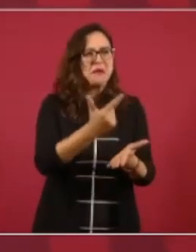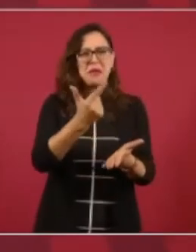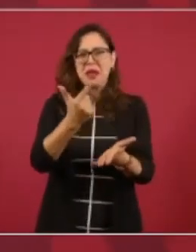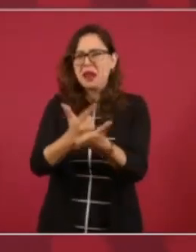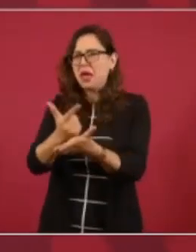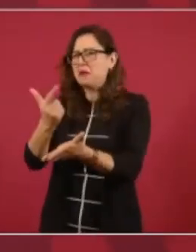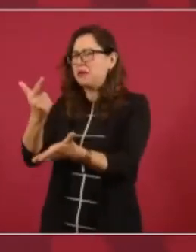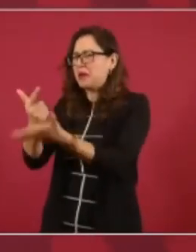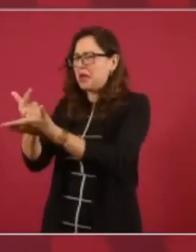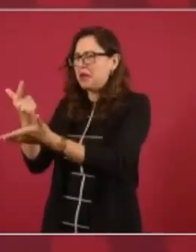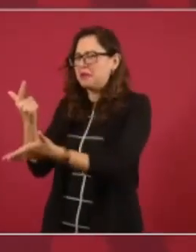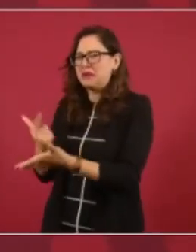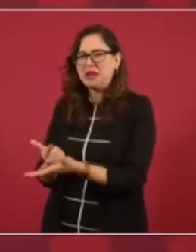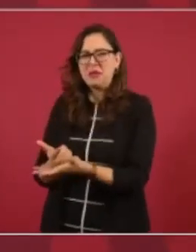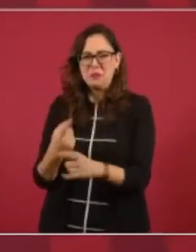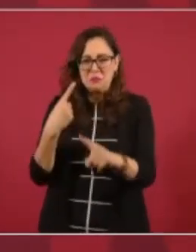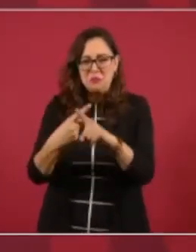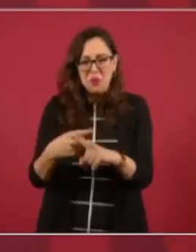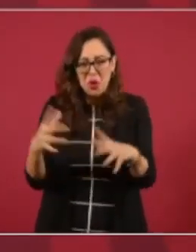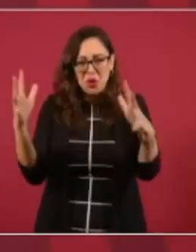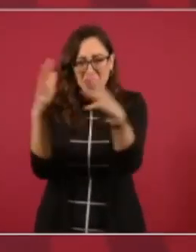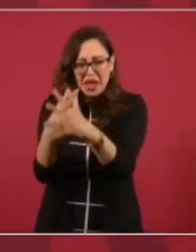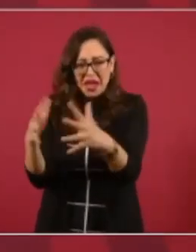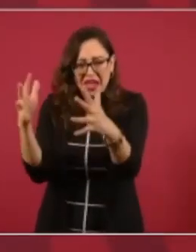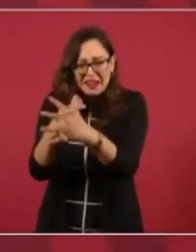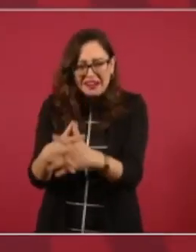que no se pudo evitar,